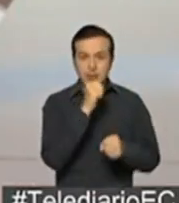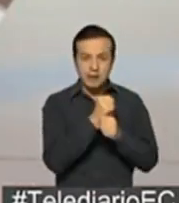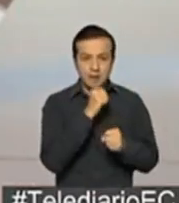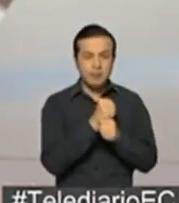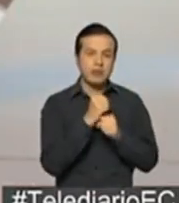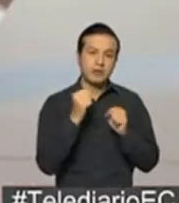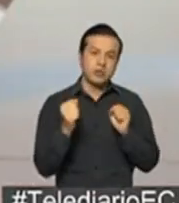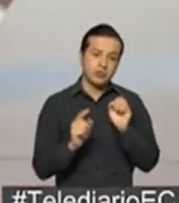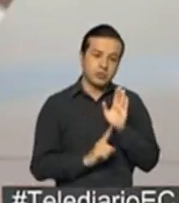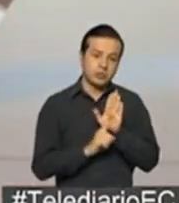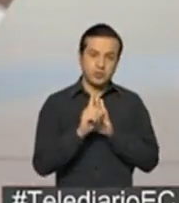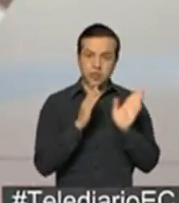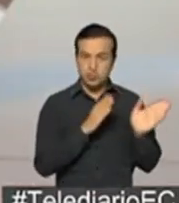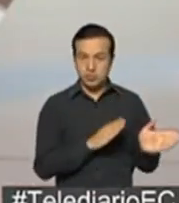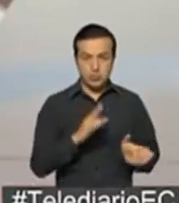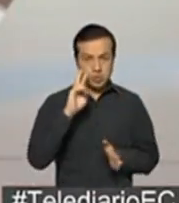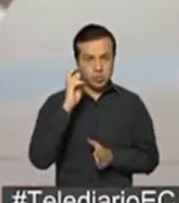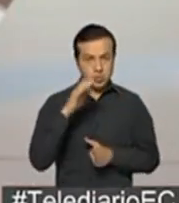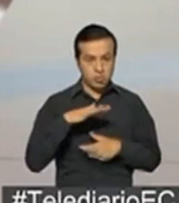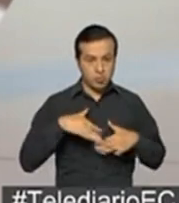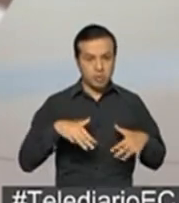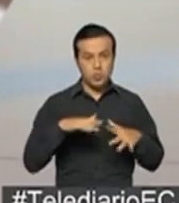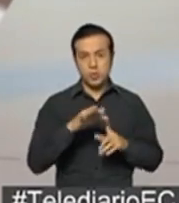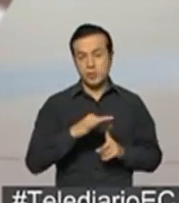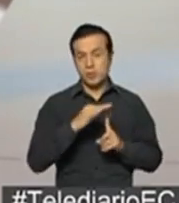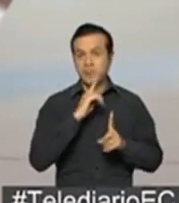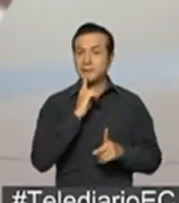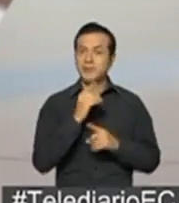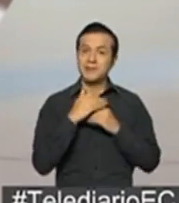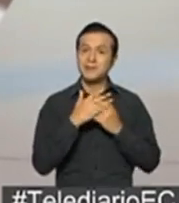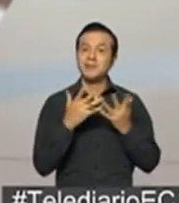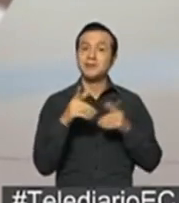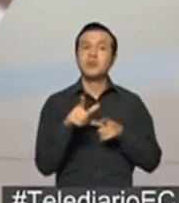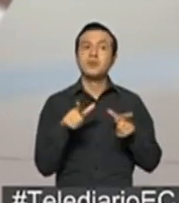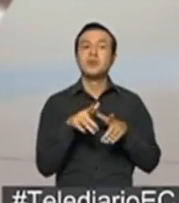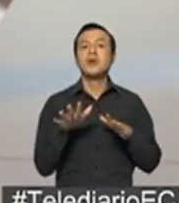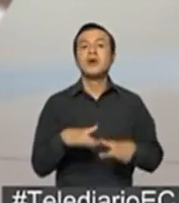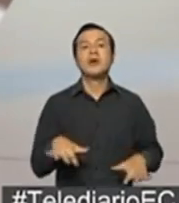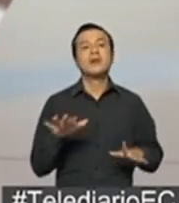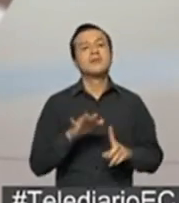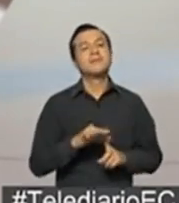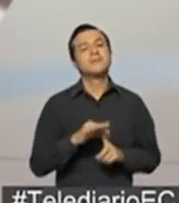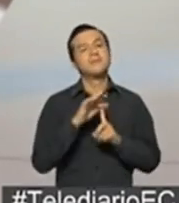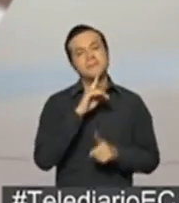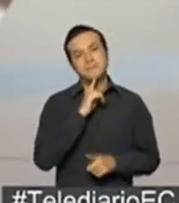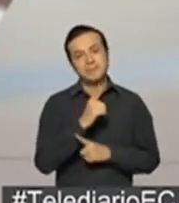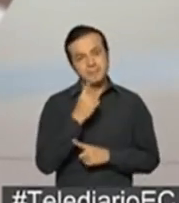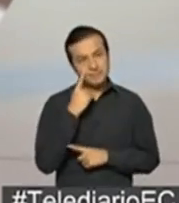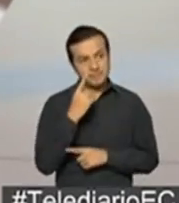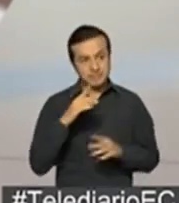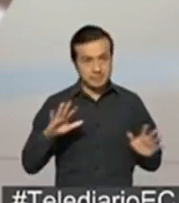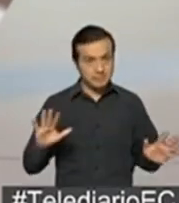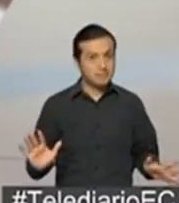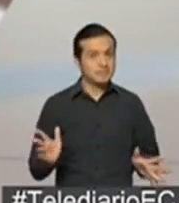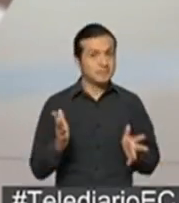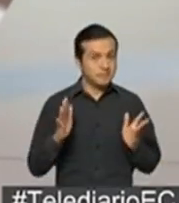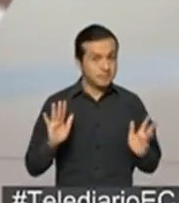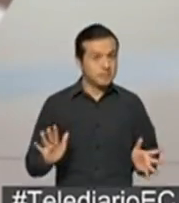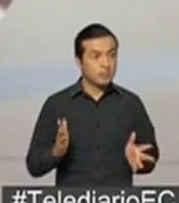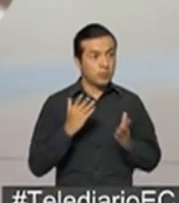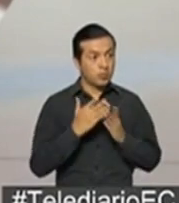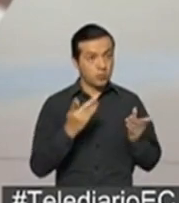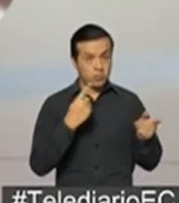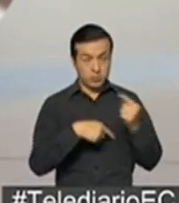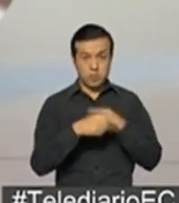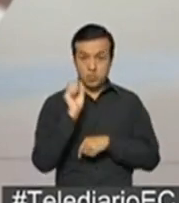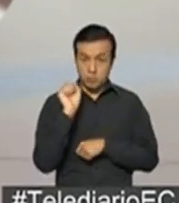el desarrollo de productos turísticos, de pueblos mágicos, de sitios especiales donde podemos hacer promoción porque ya se pueden vender esos